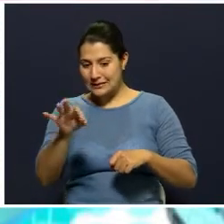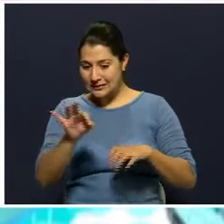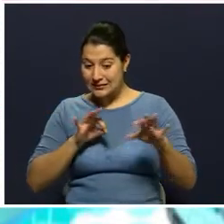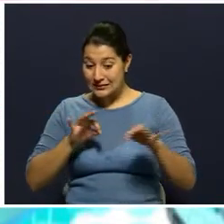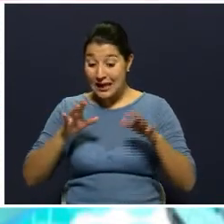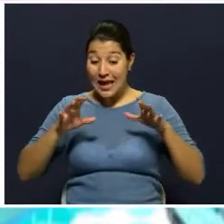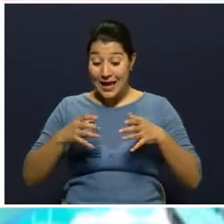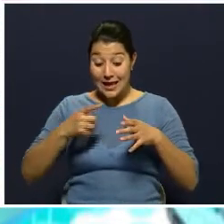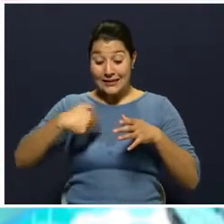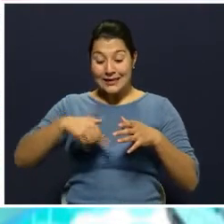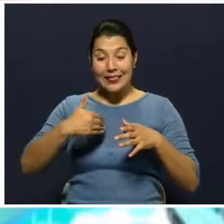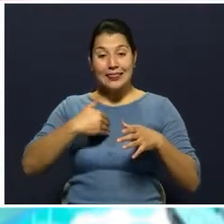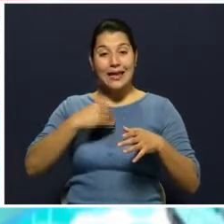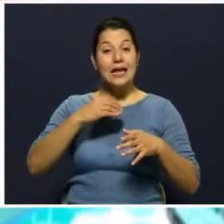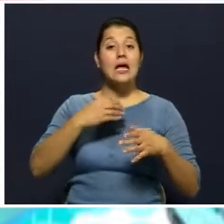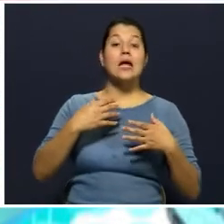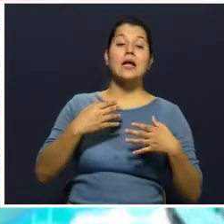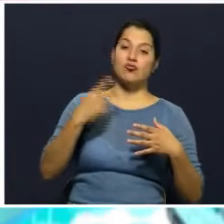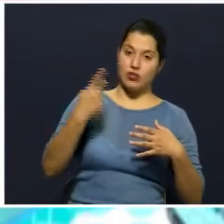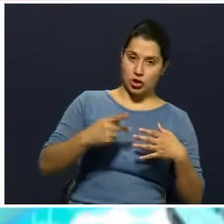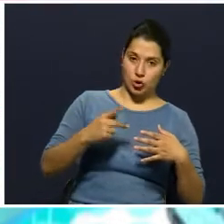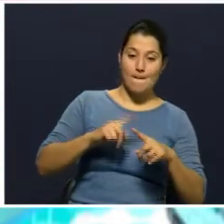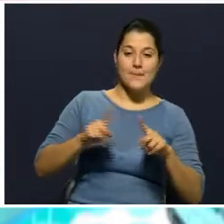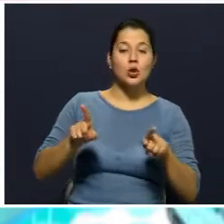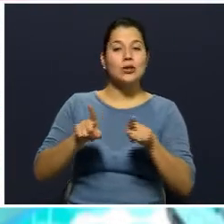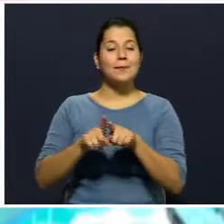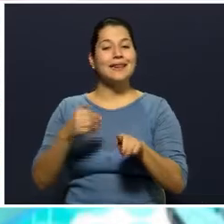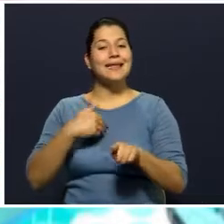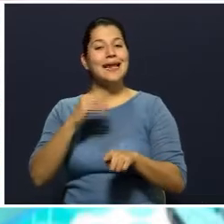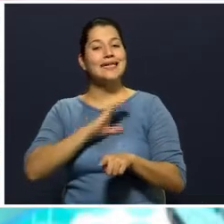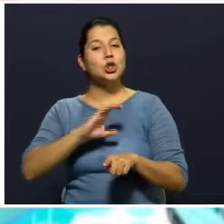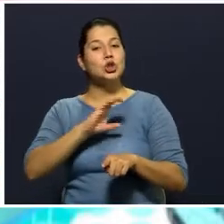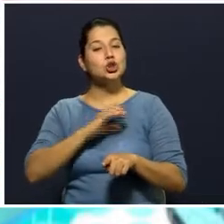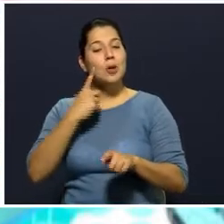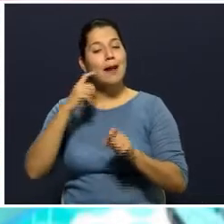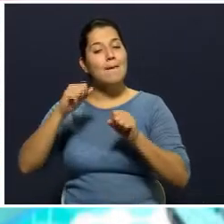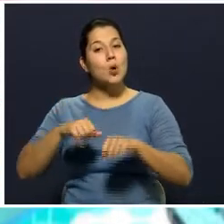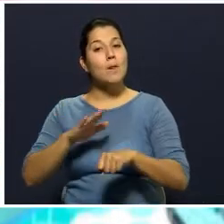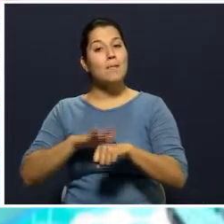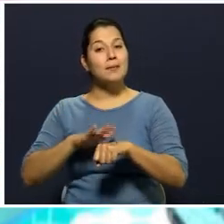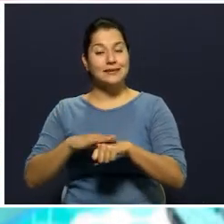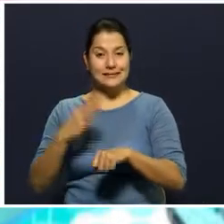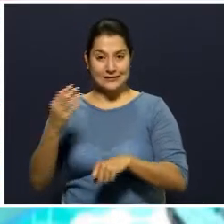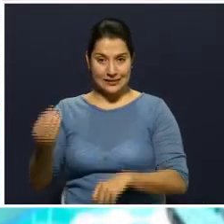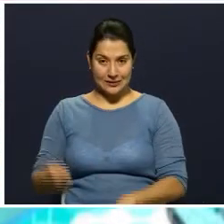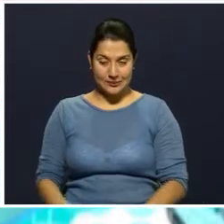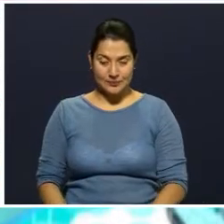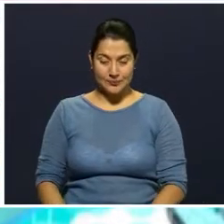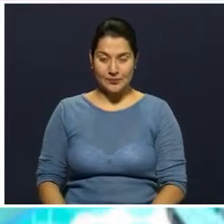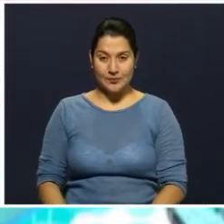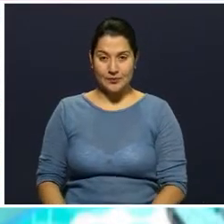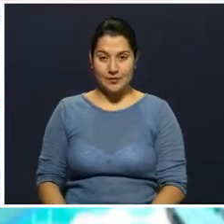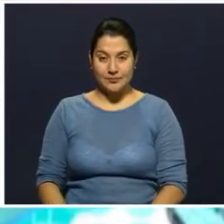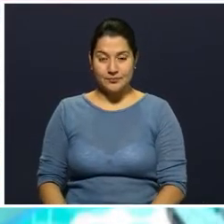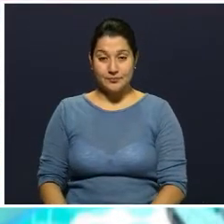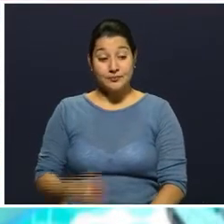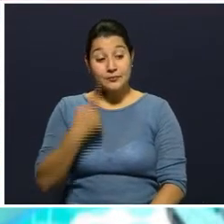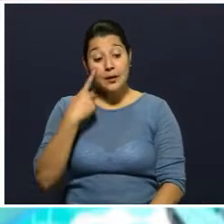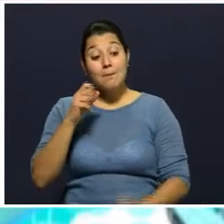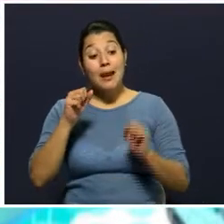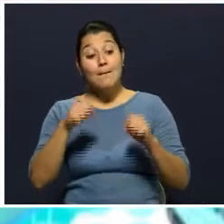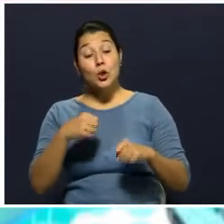han adquirido elementos que frente a nuevas situaciones de riesgo por delito no los van a hacer actuar de la misma forma. Para